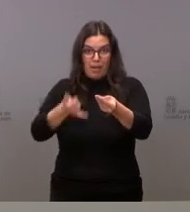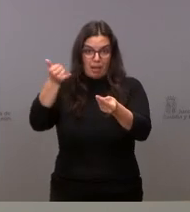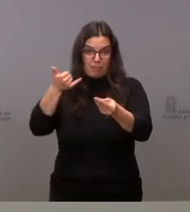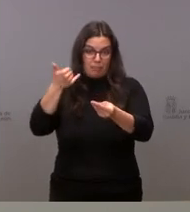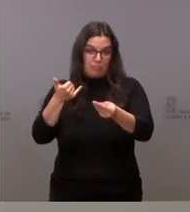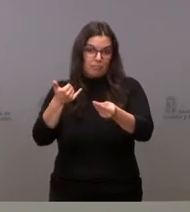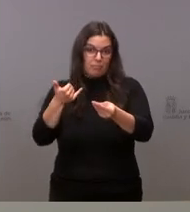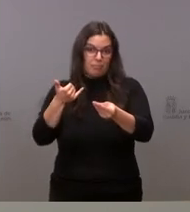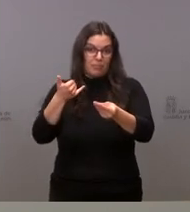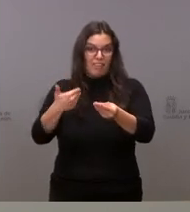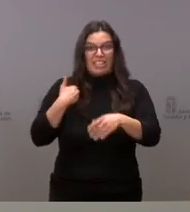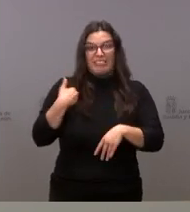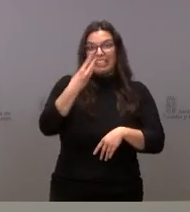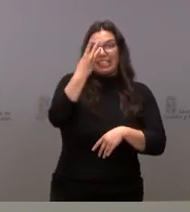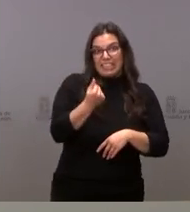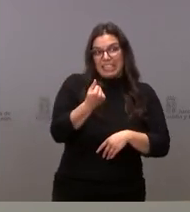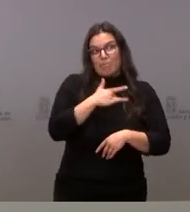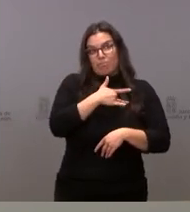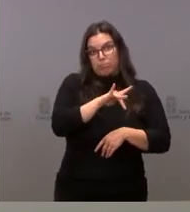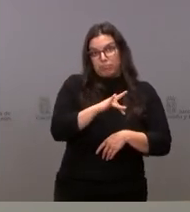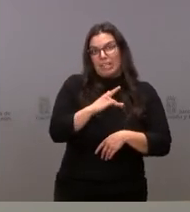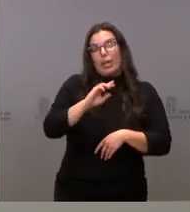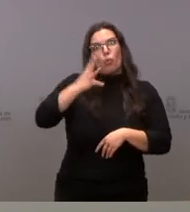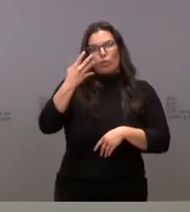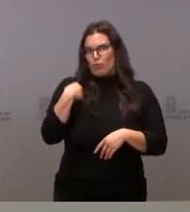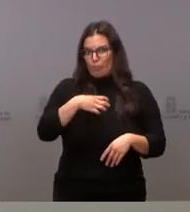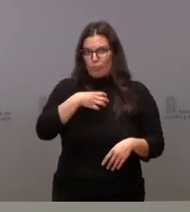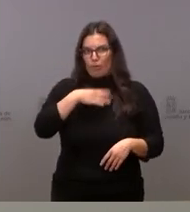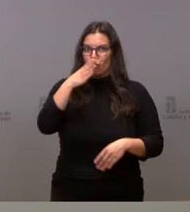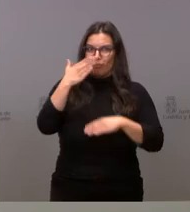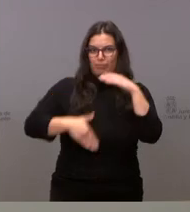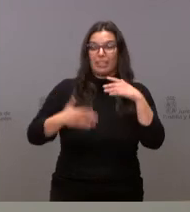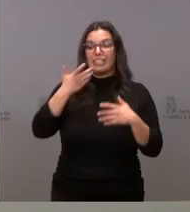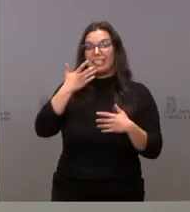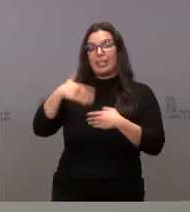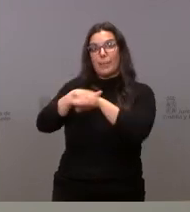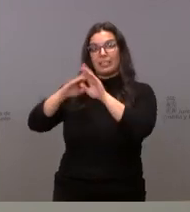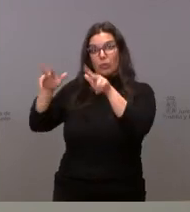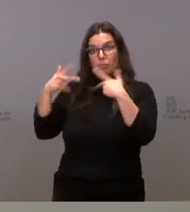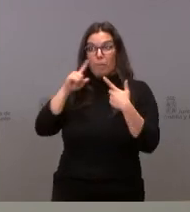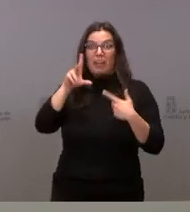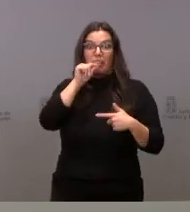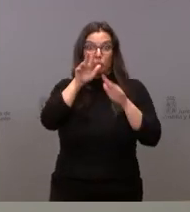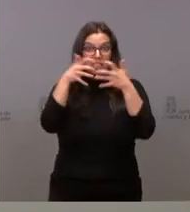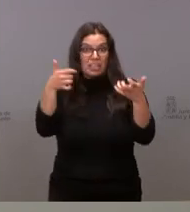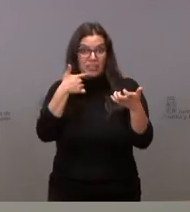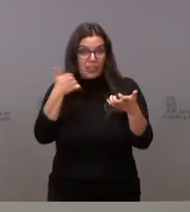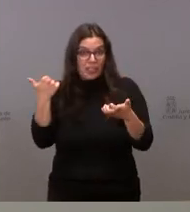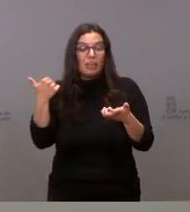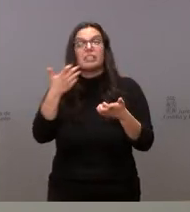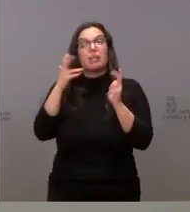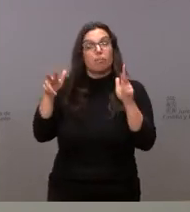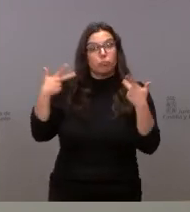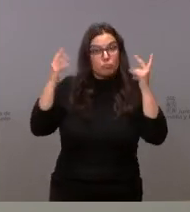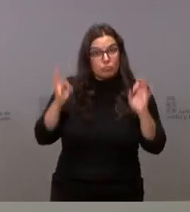si nos autoriza el ministro escriba que espero que sí porque así parece ser que lo ha dicho en twitter pues podríamos